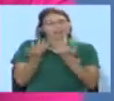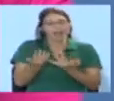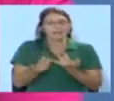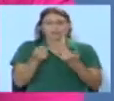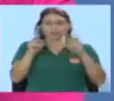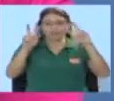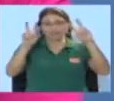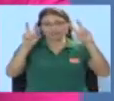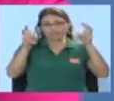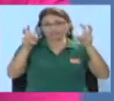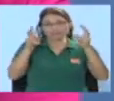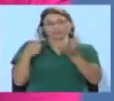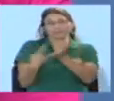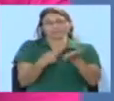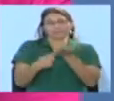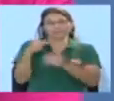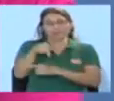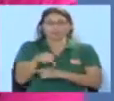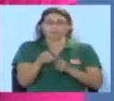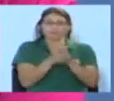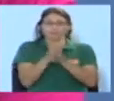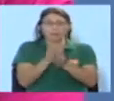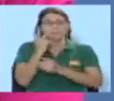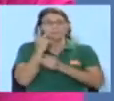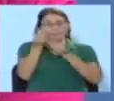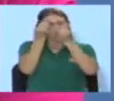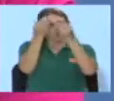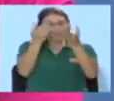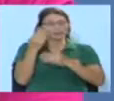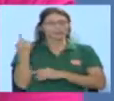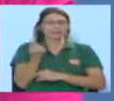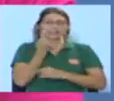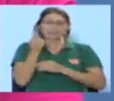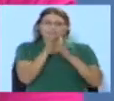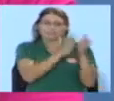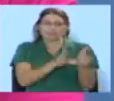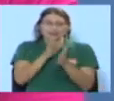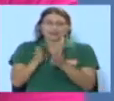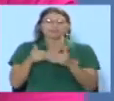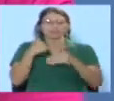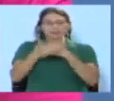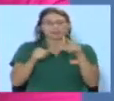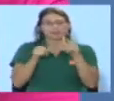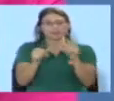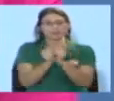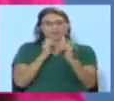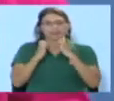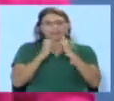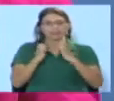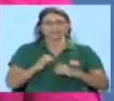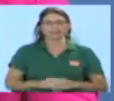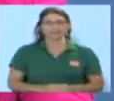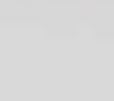Mesa de hoy sea bastante provechoso. Vamos entonces a ver el reportaje que como siempre preparamos al inicio y ya regresamos con la entrevista.